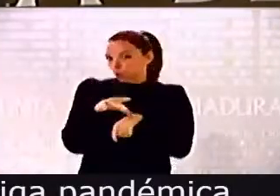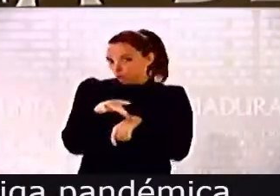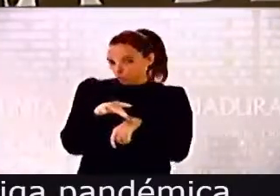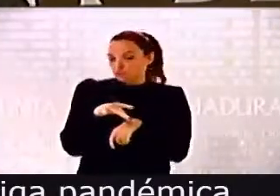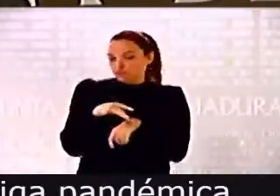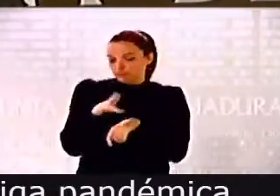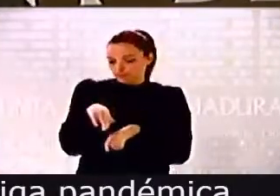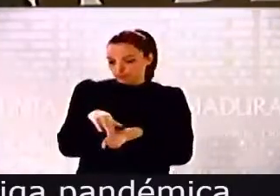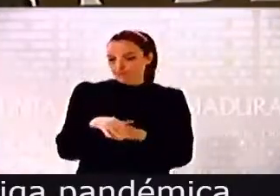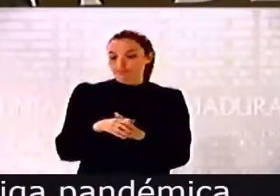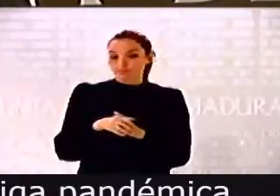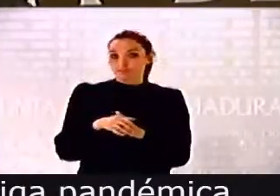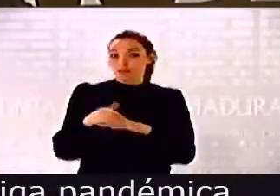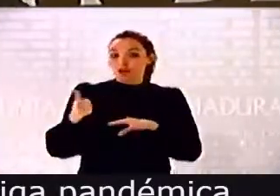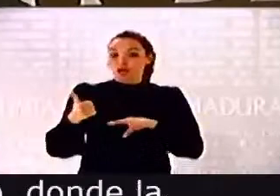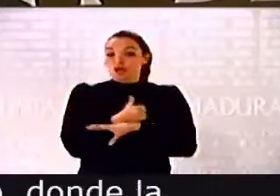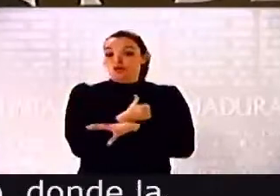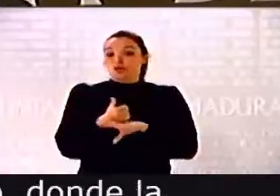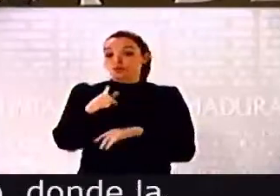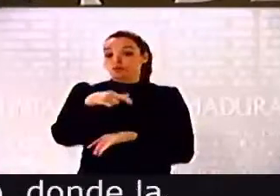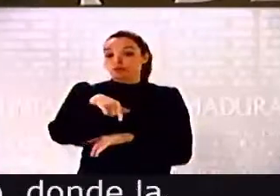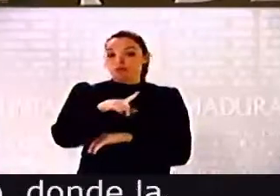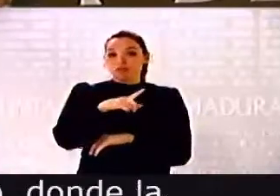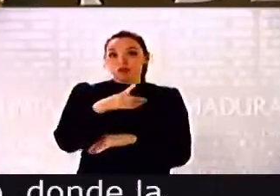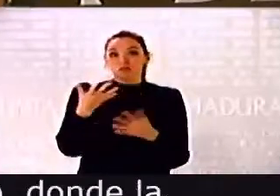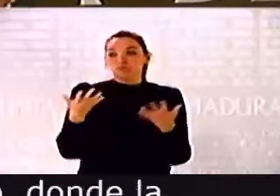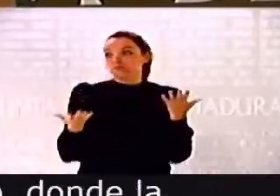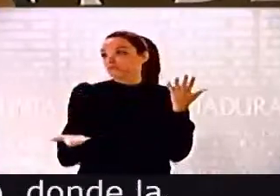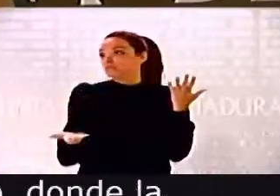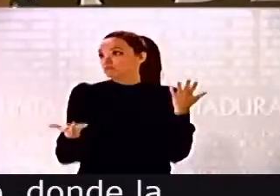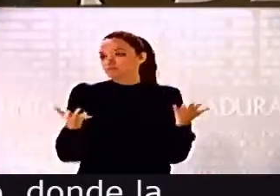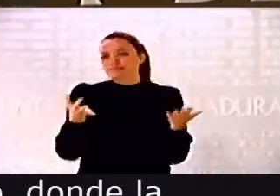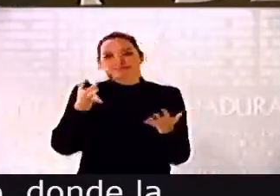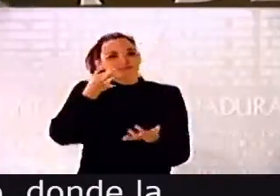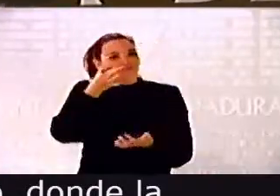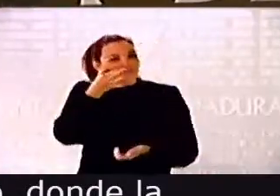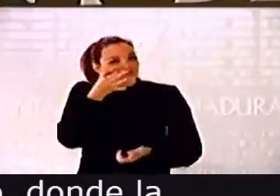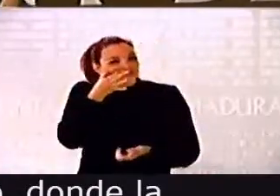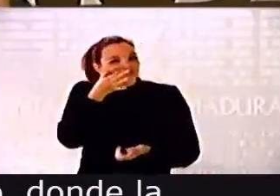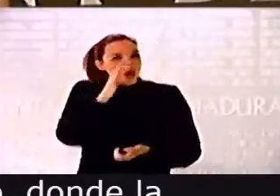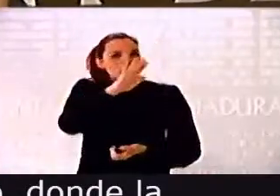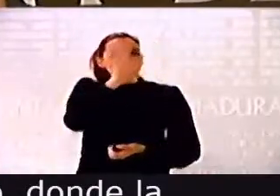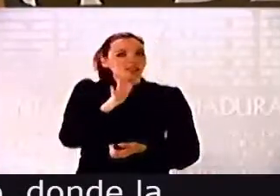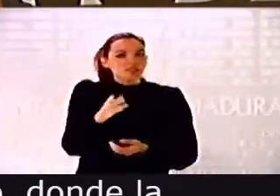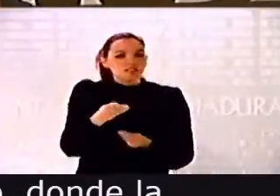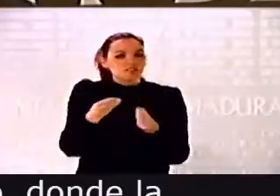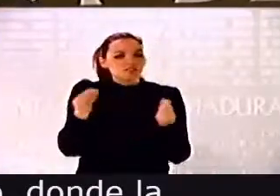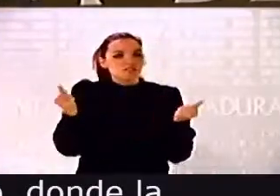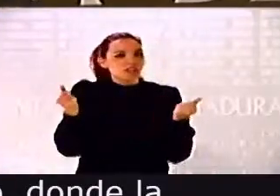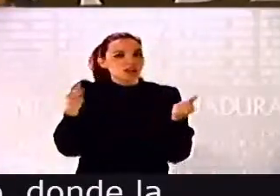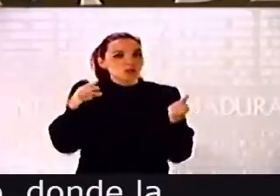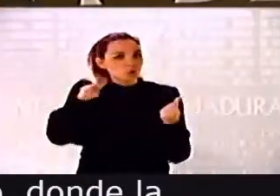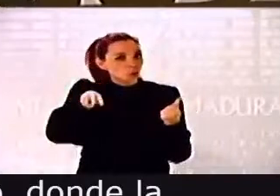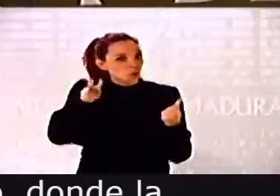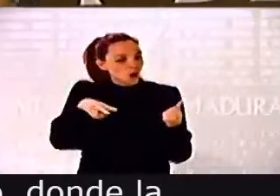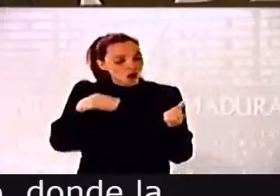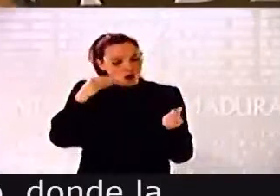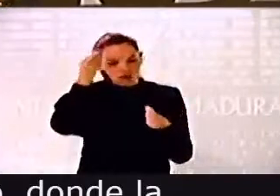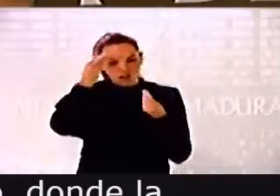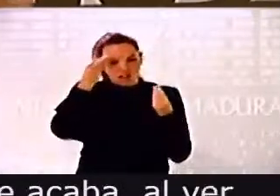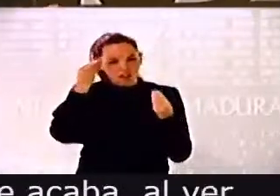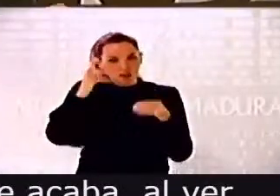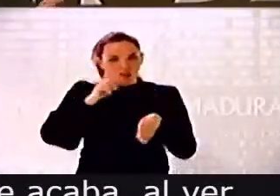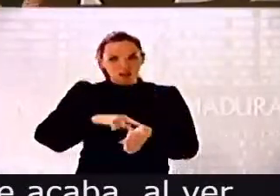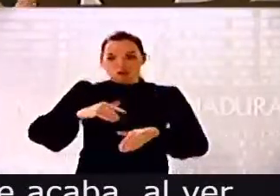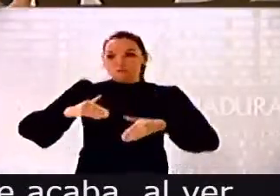donde la población, al no ver una expectativa real de que esto se acaba, al ver que esto se alarga